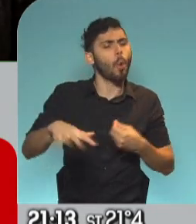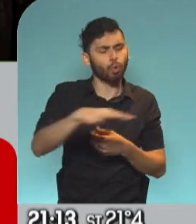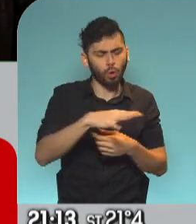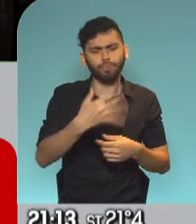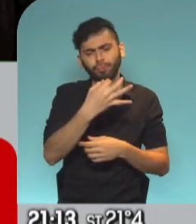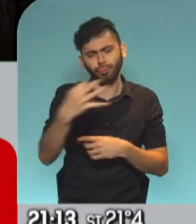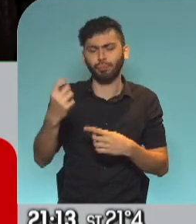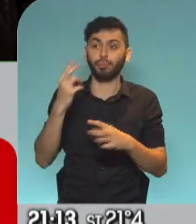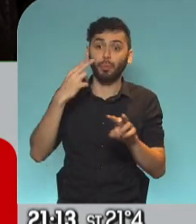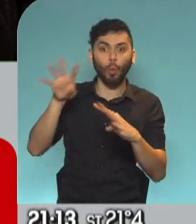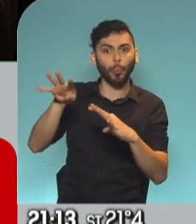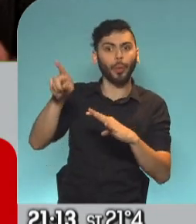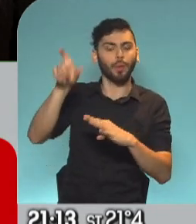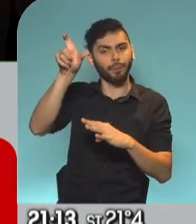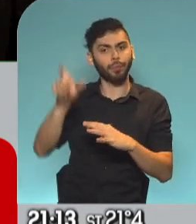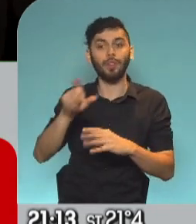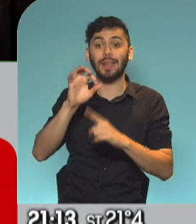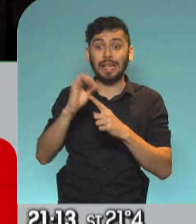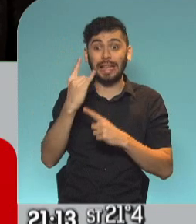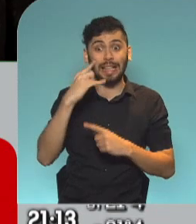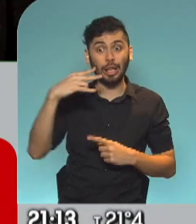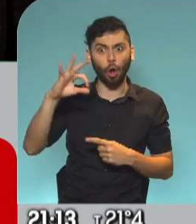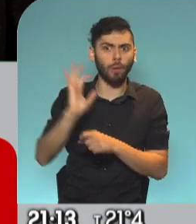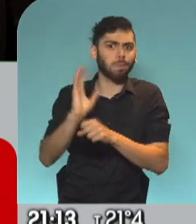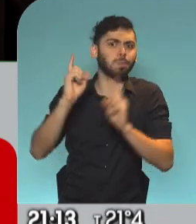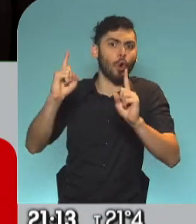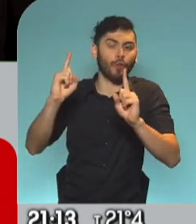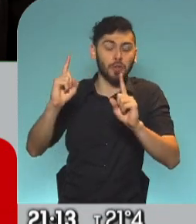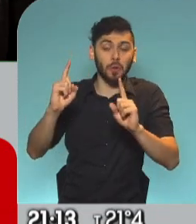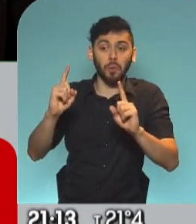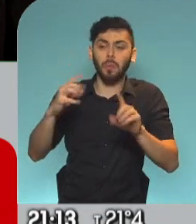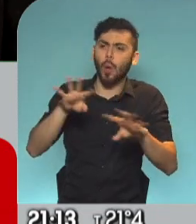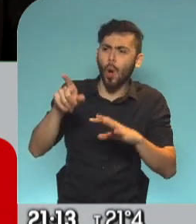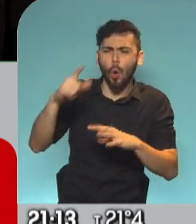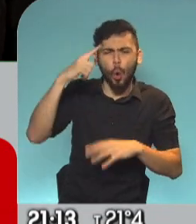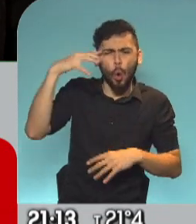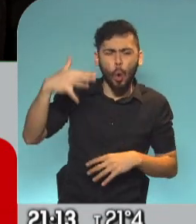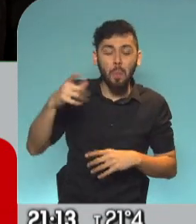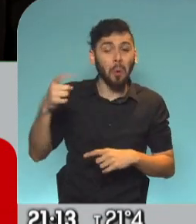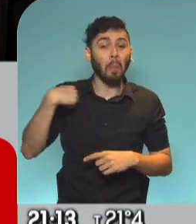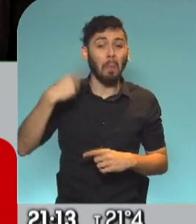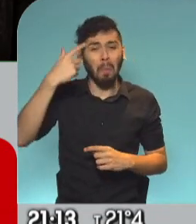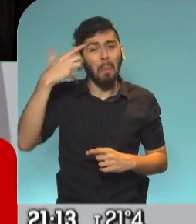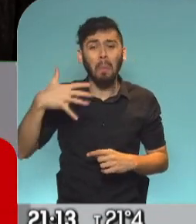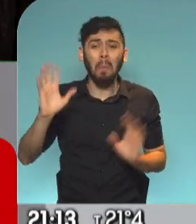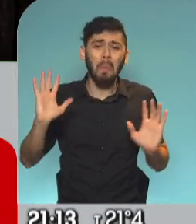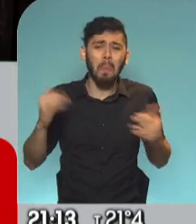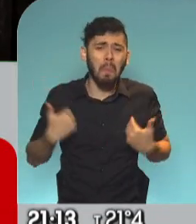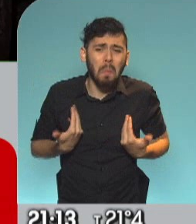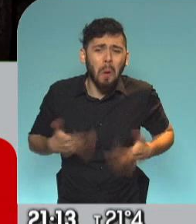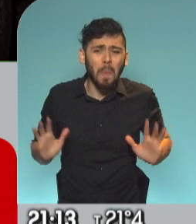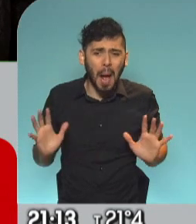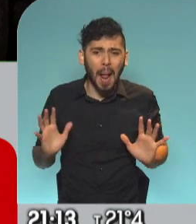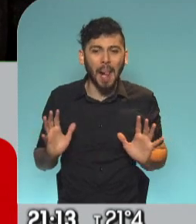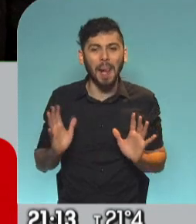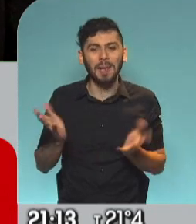para muchas, un genio, y un genio que no creía que era un genio, con esa humildad se presentaba ante el mundo. Quiero cerrar